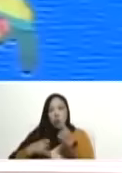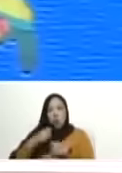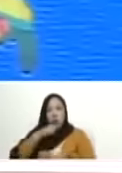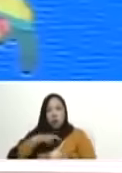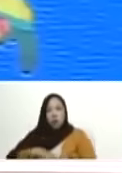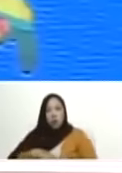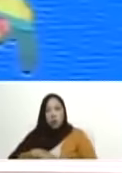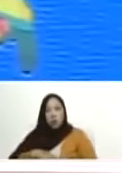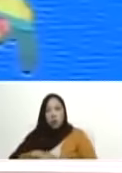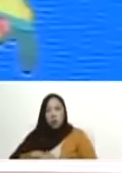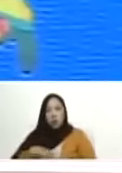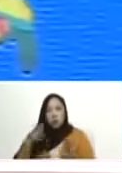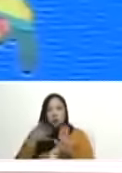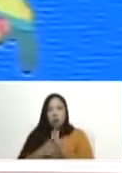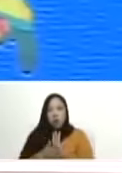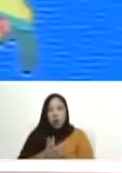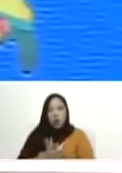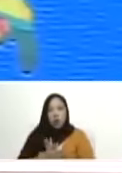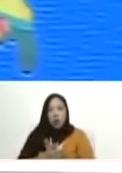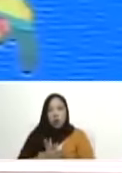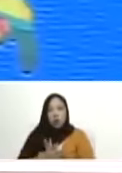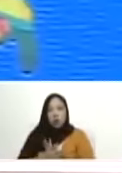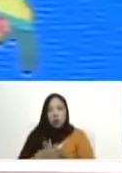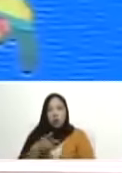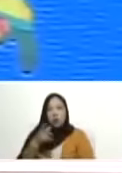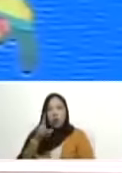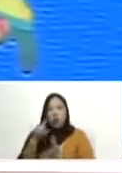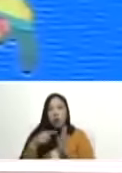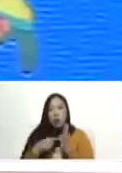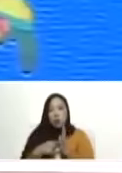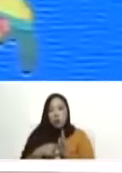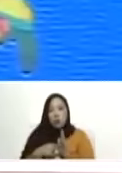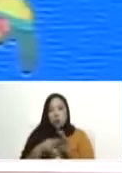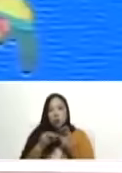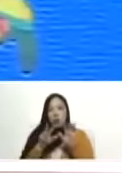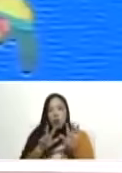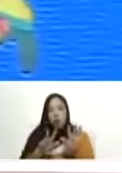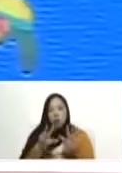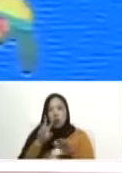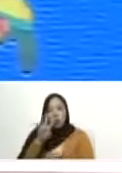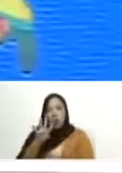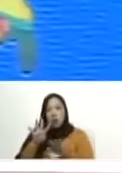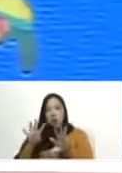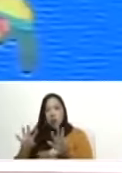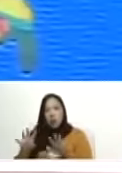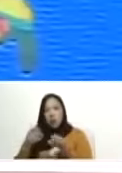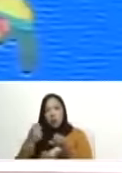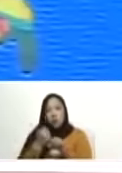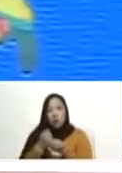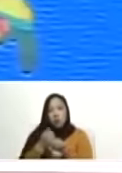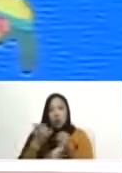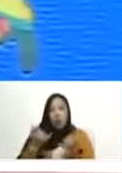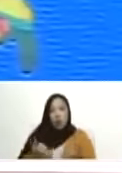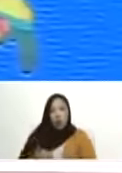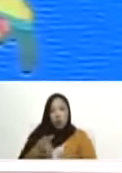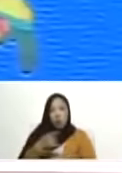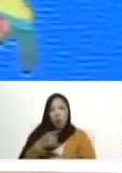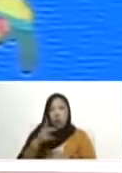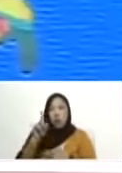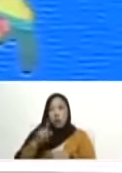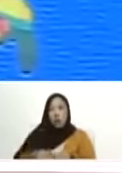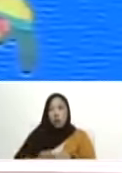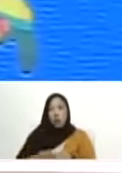gigantescas, como es el caso del laudo arbitral de 1899. Y en este momento las pretensiones de Guyana están